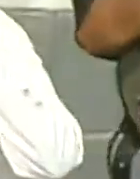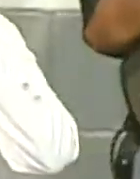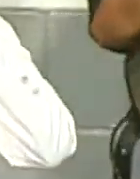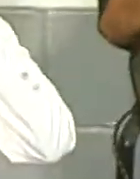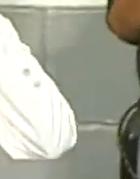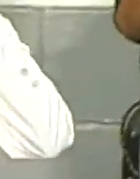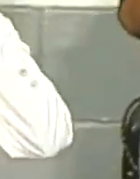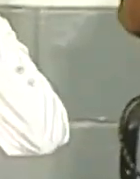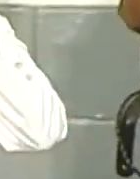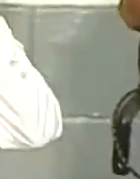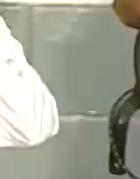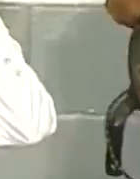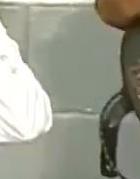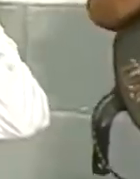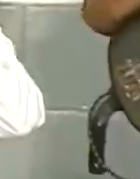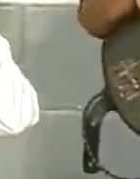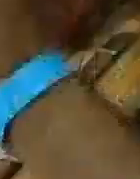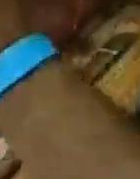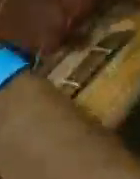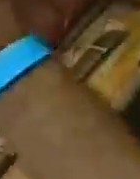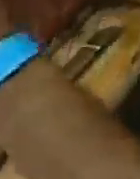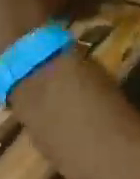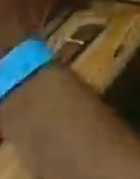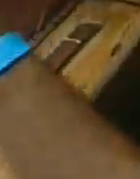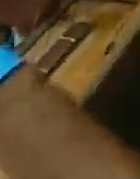¡Arco maestro! ¡Oranja el cisnero!